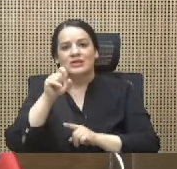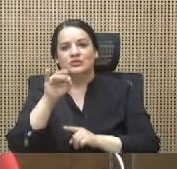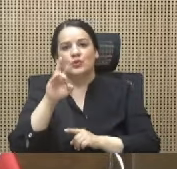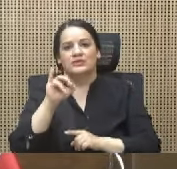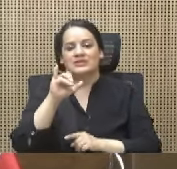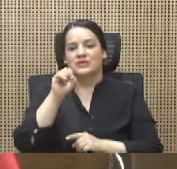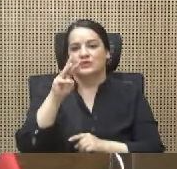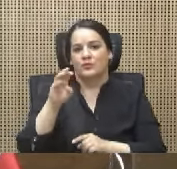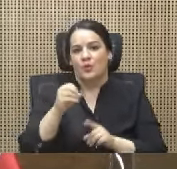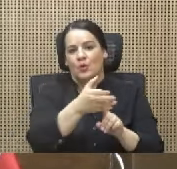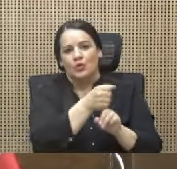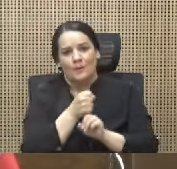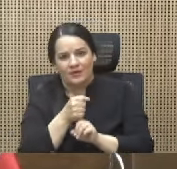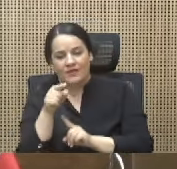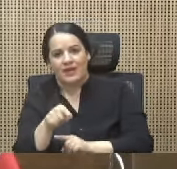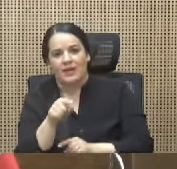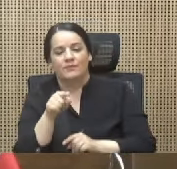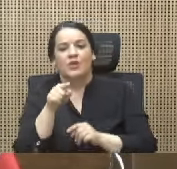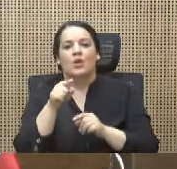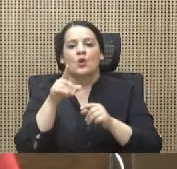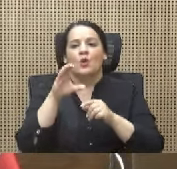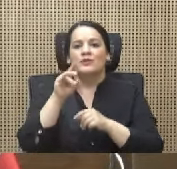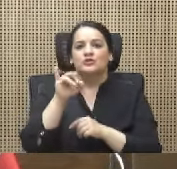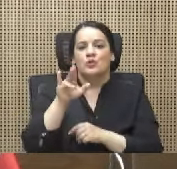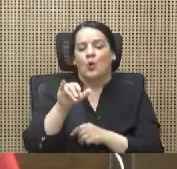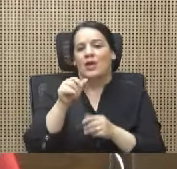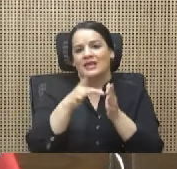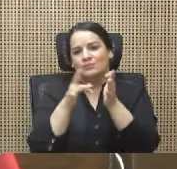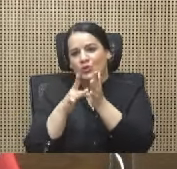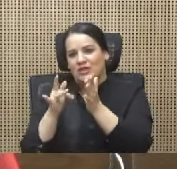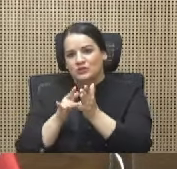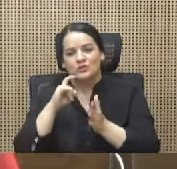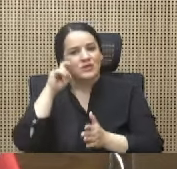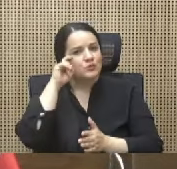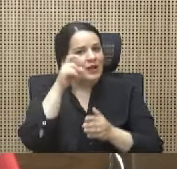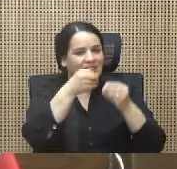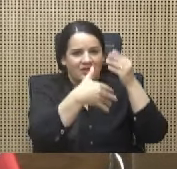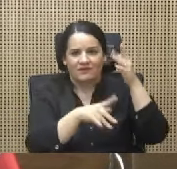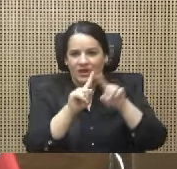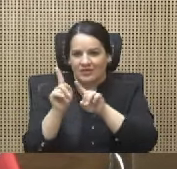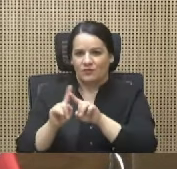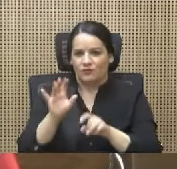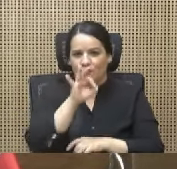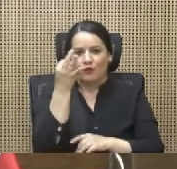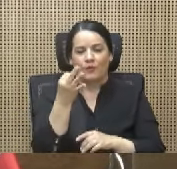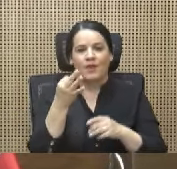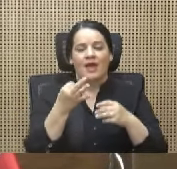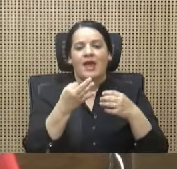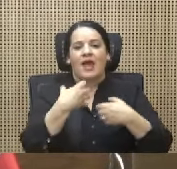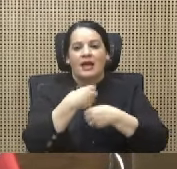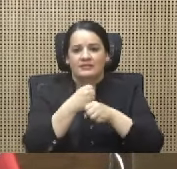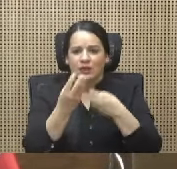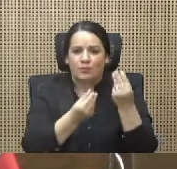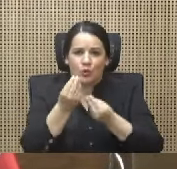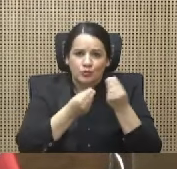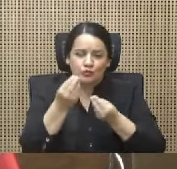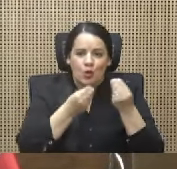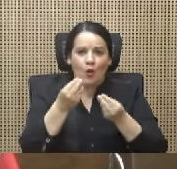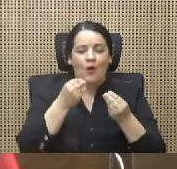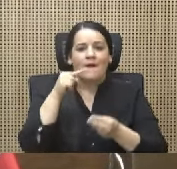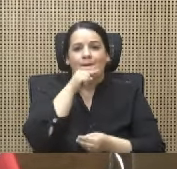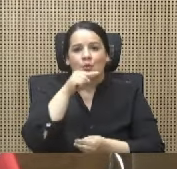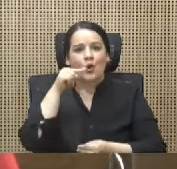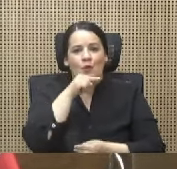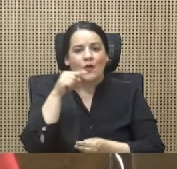rehenes, corrupción agravada, explotación sexual en todas sus manifestaciones, fabricación o producción de pornografía, corrupción en el ejercicio